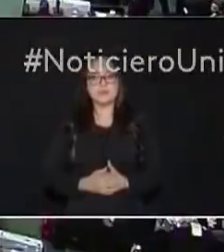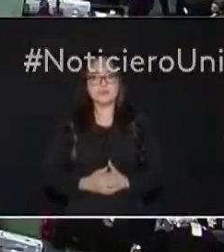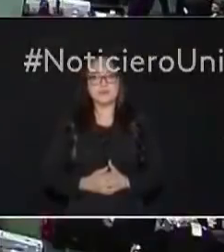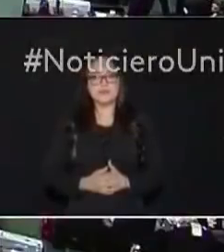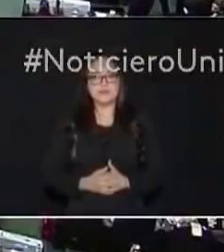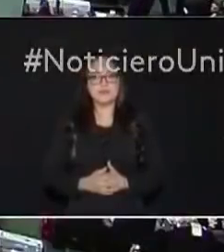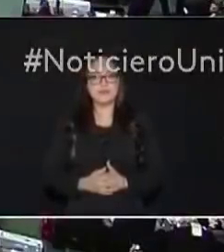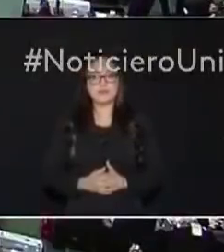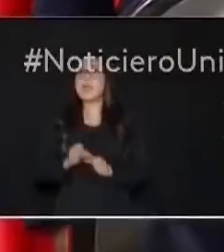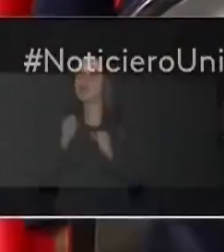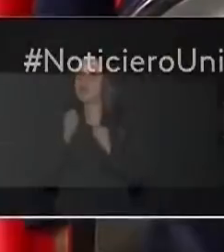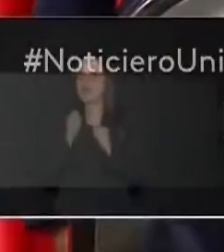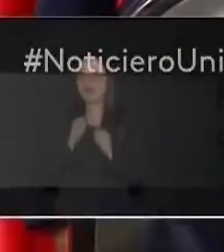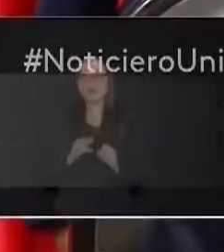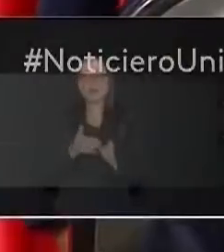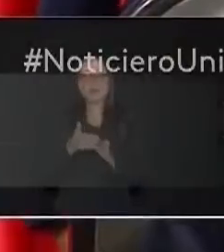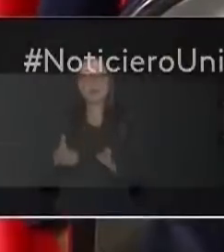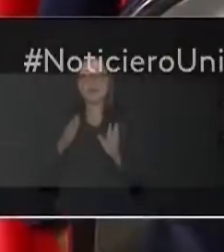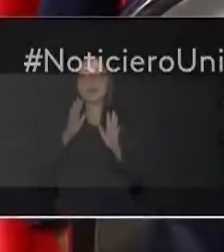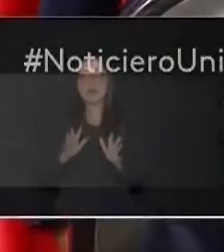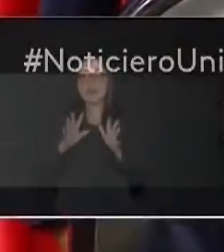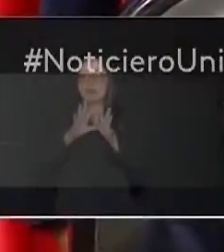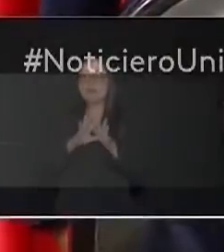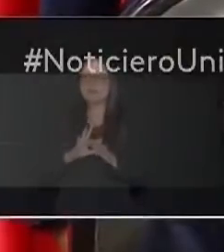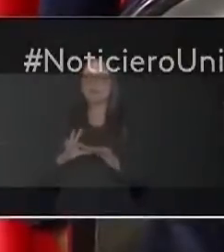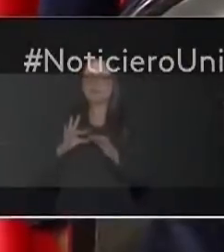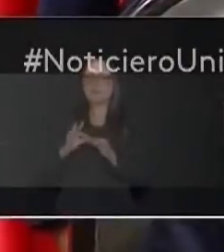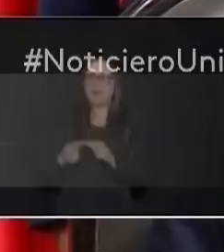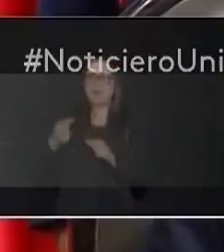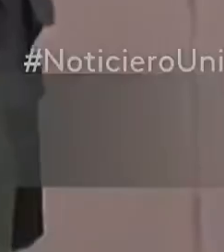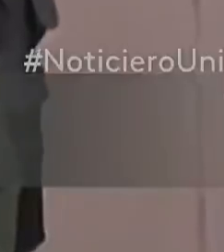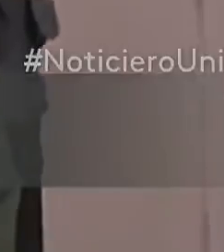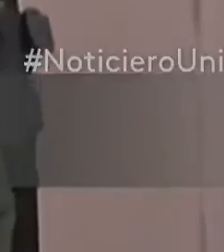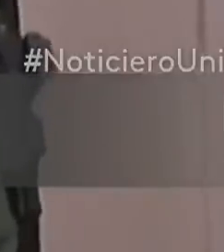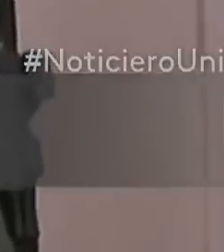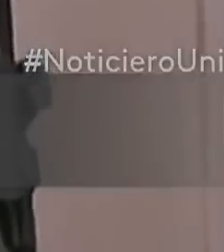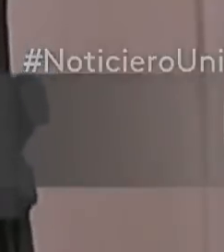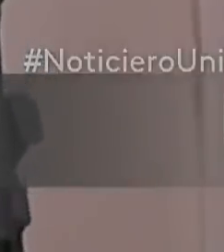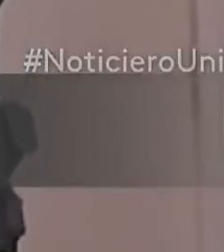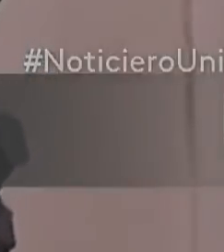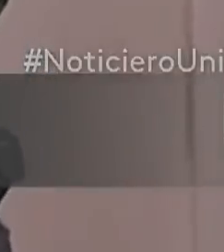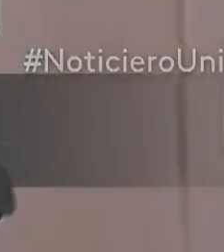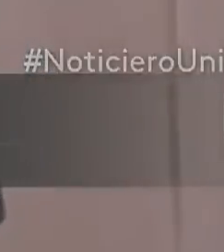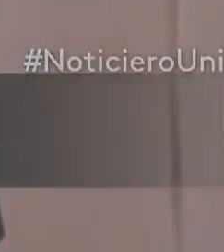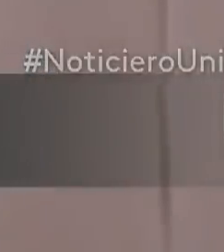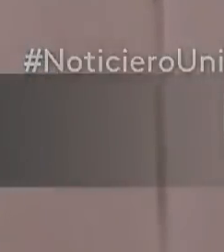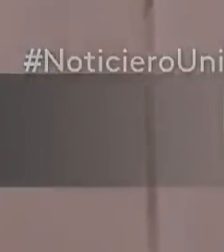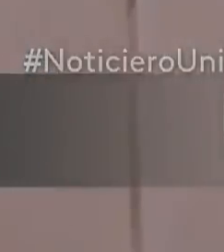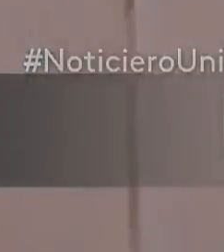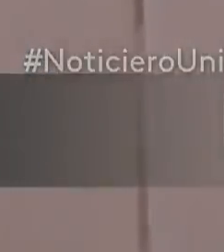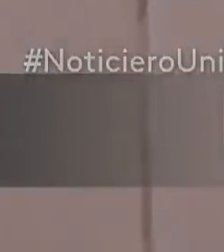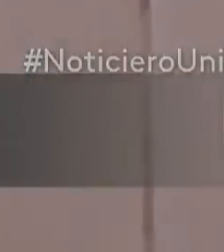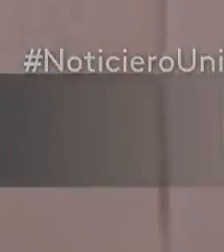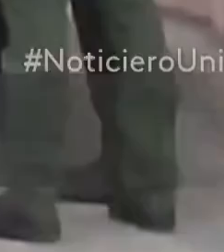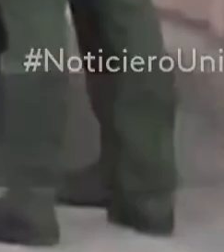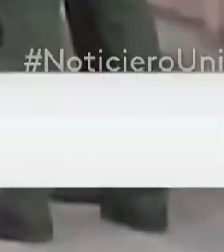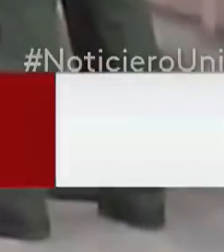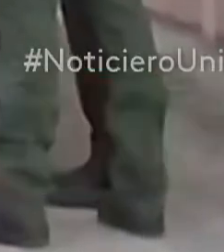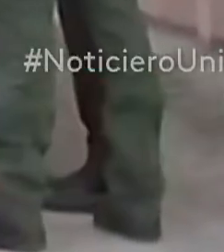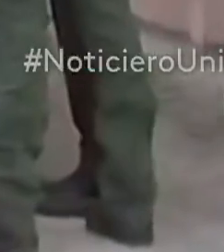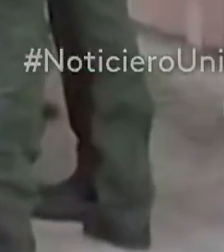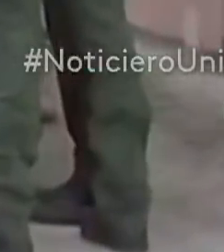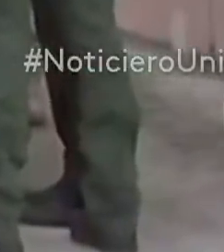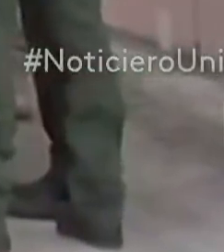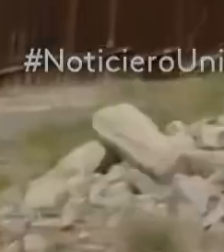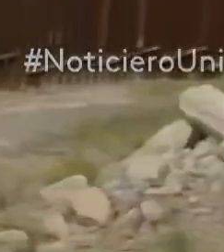Desde que los mexicanos eligieron a Andrés Manuel López Obrador para la presidencia de México, su homólogo, el presidente de los Estados Unidos, Donald Trump, no había aludido